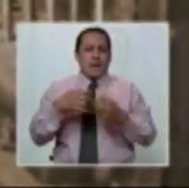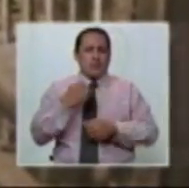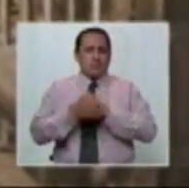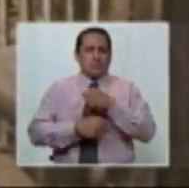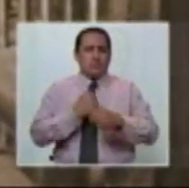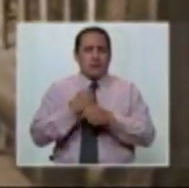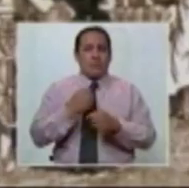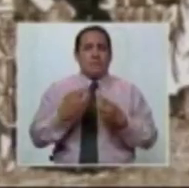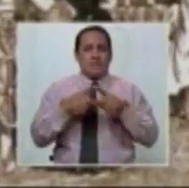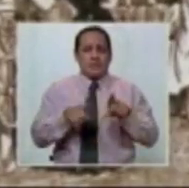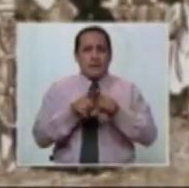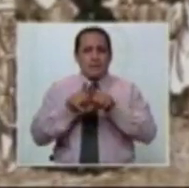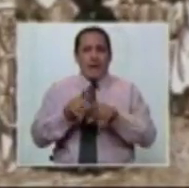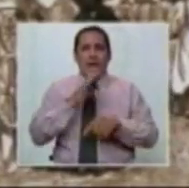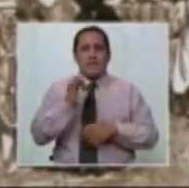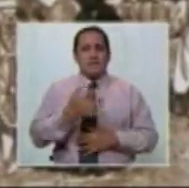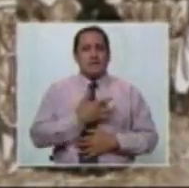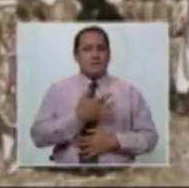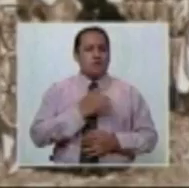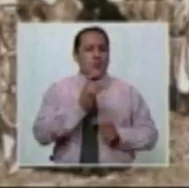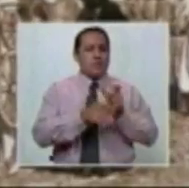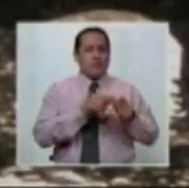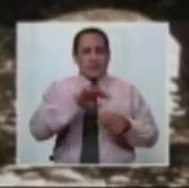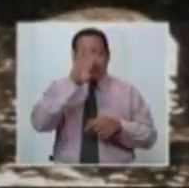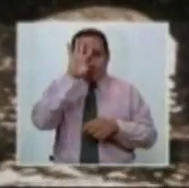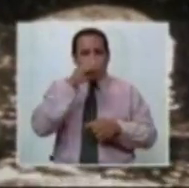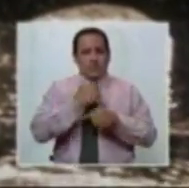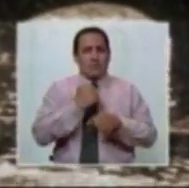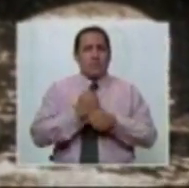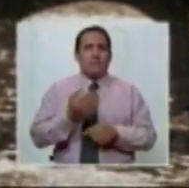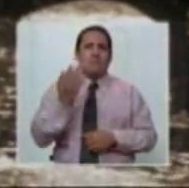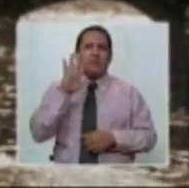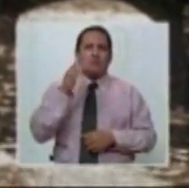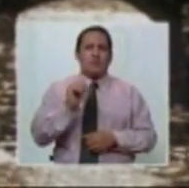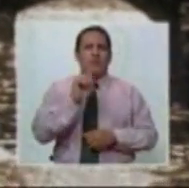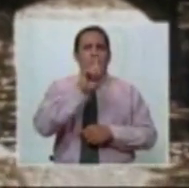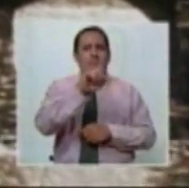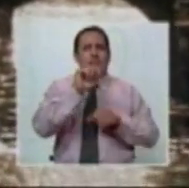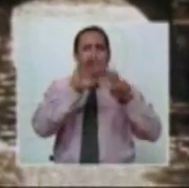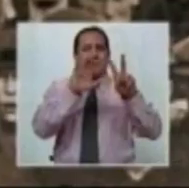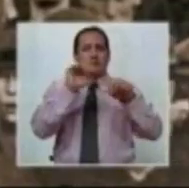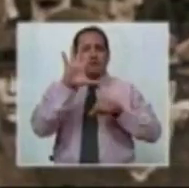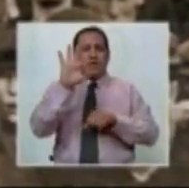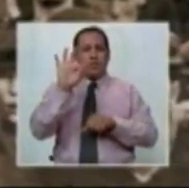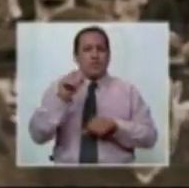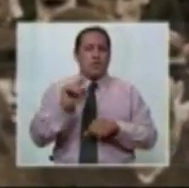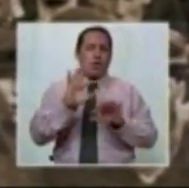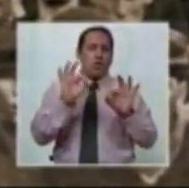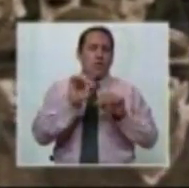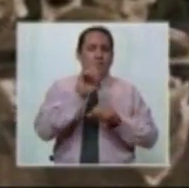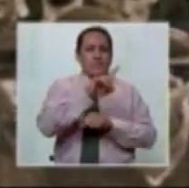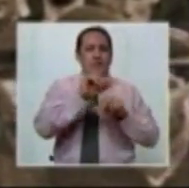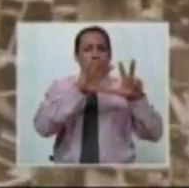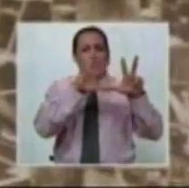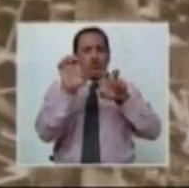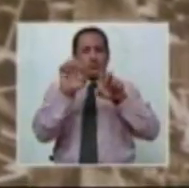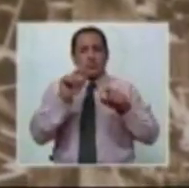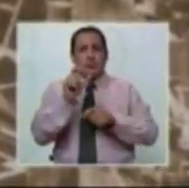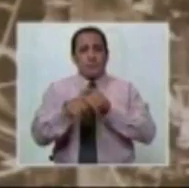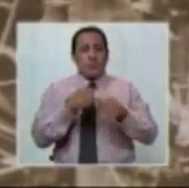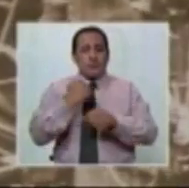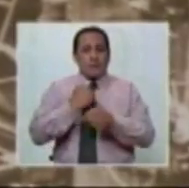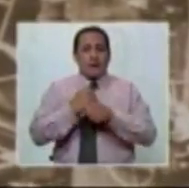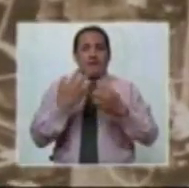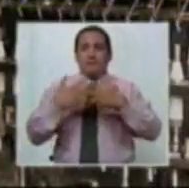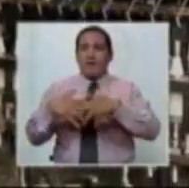se empezó a gestar ese sentimiento en común. Allá por el 1750 al 1800, los trabajadores de